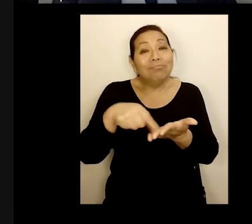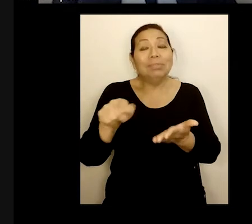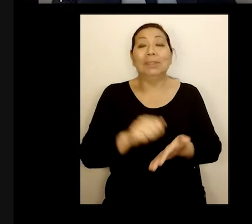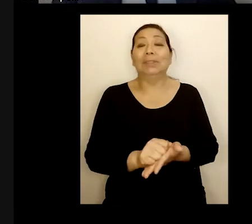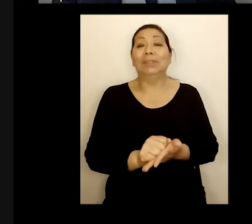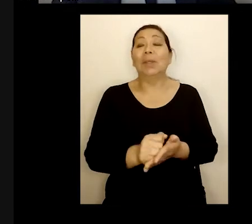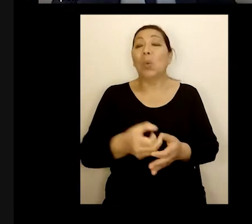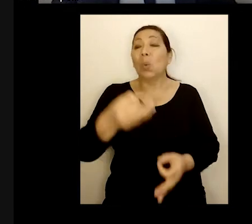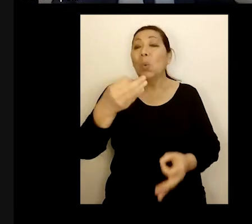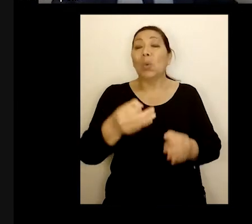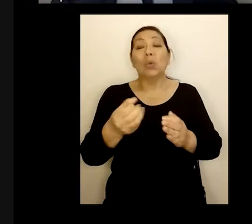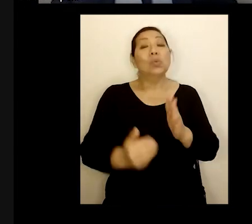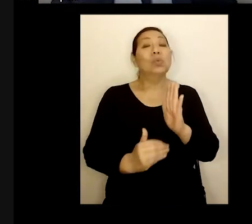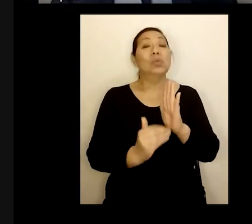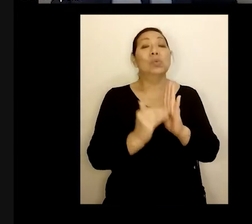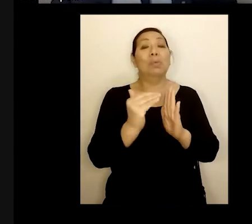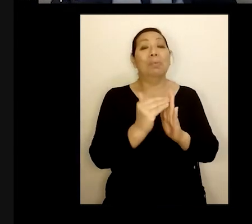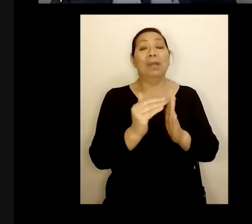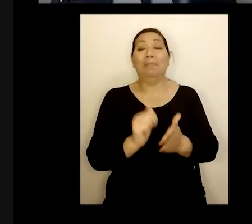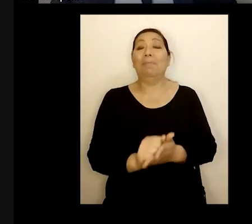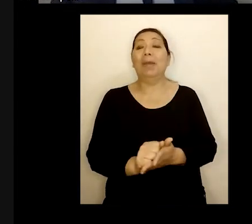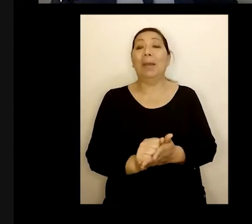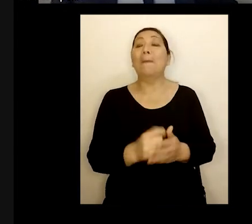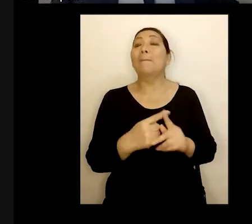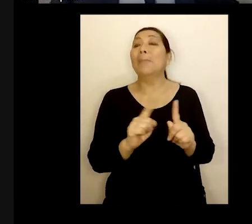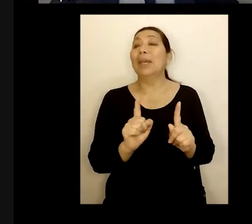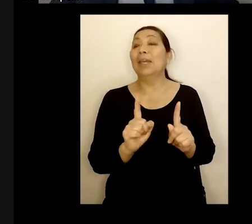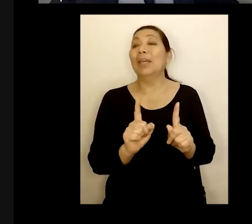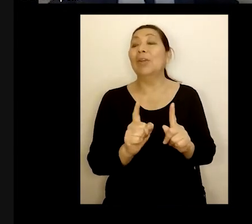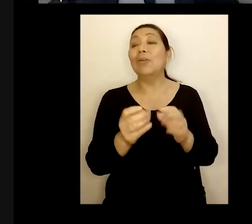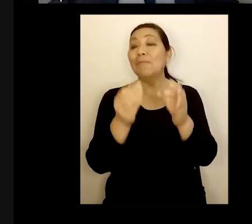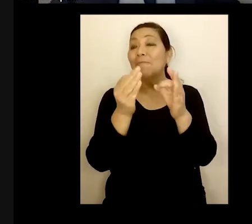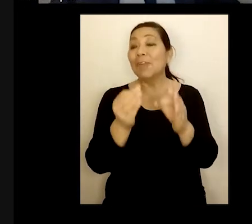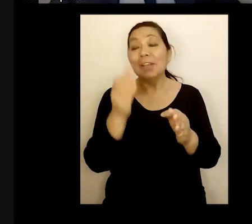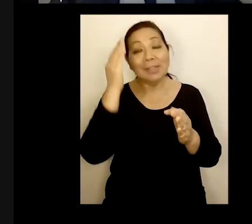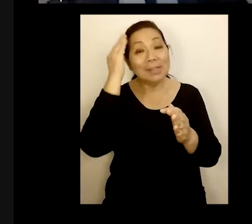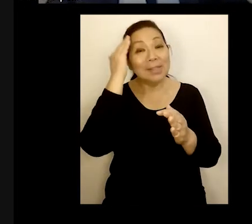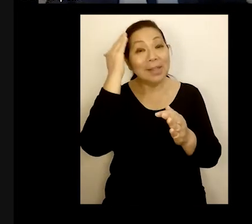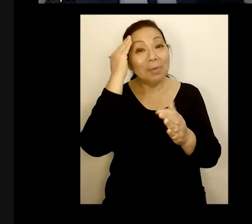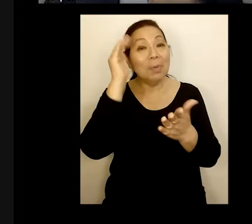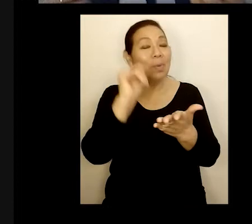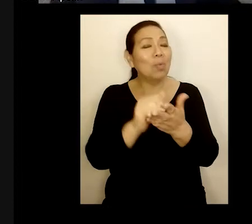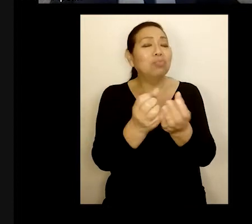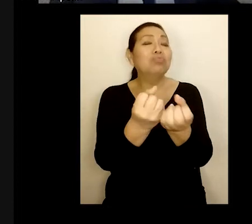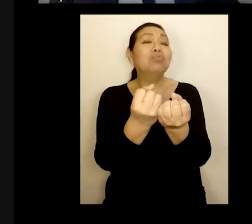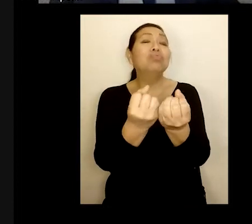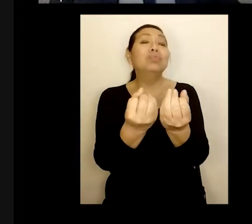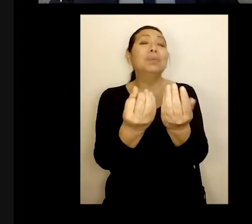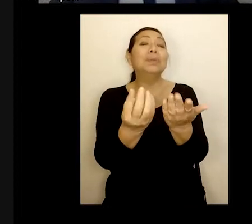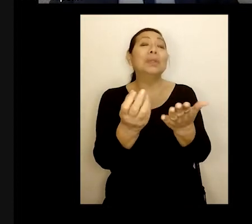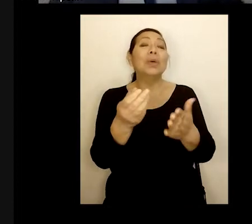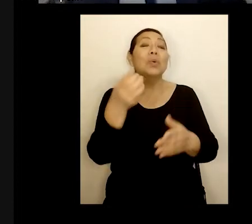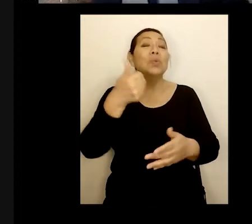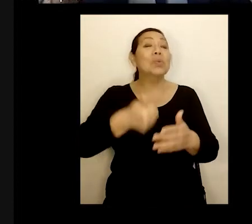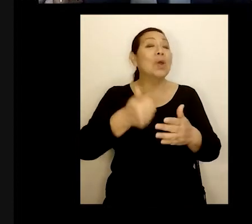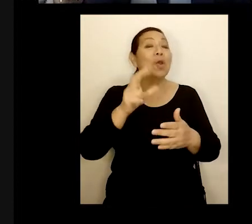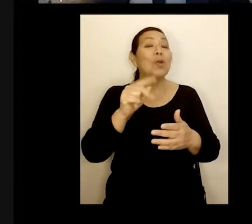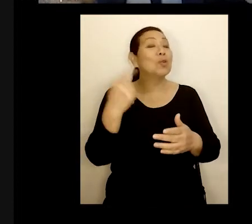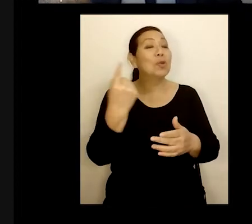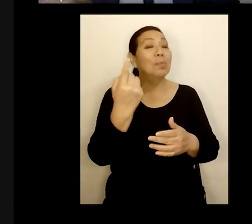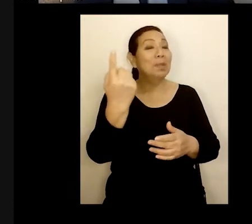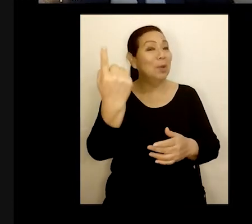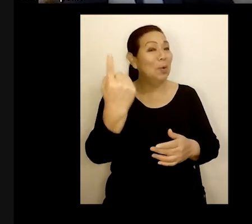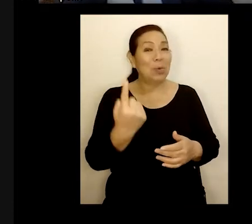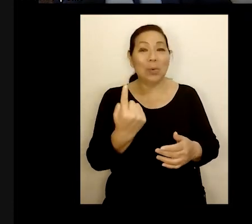una sentencia de la Corte Suprema. Pero sin embargo, en realidad, sabemos que existen innumerables sentencias de la Corte Suprema, y no solo